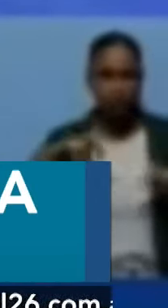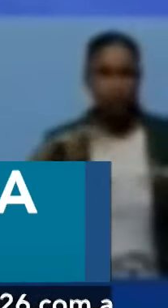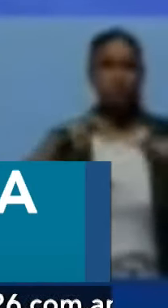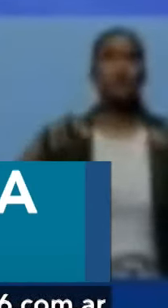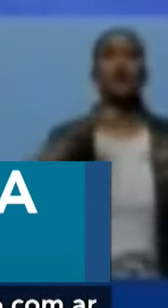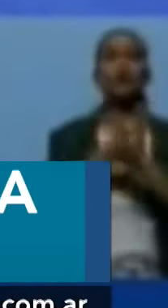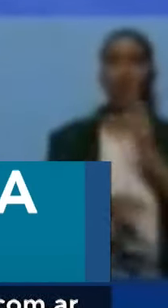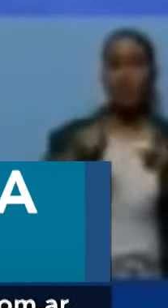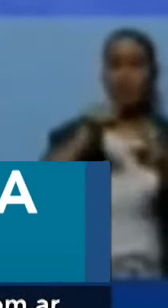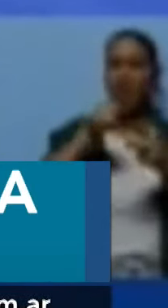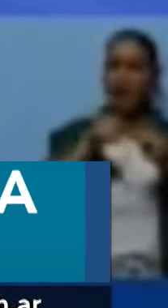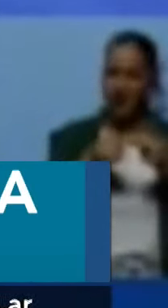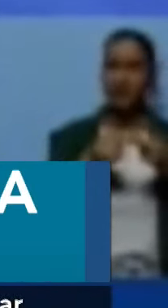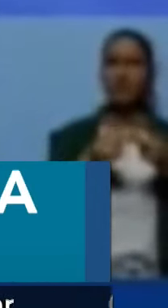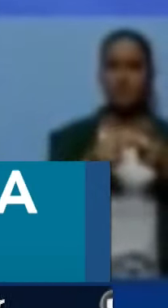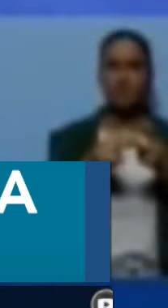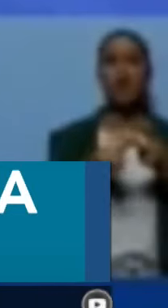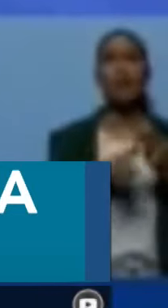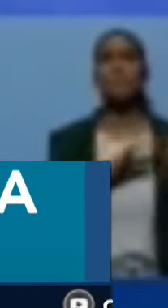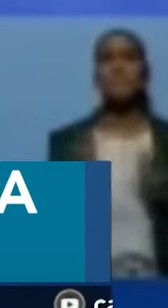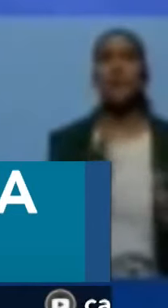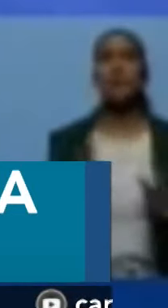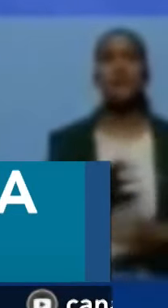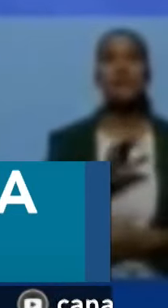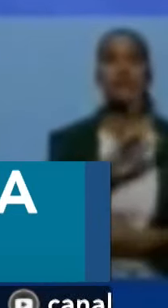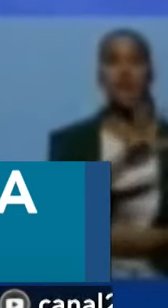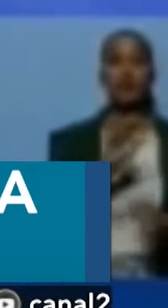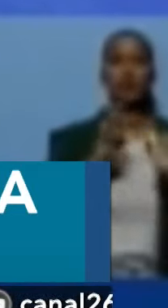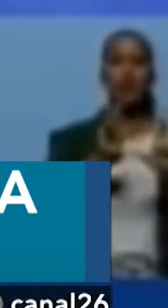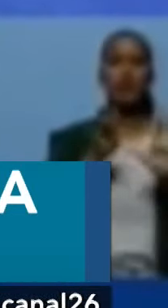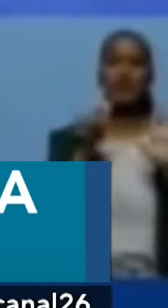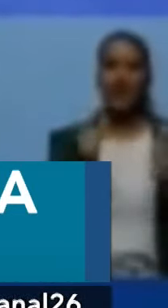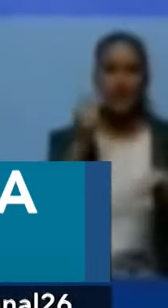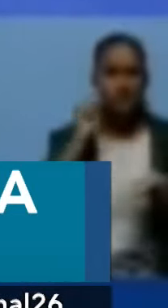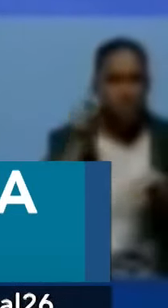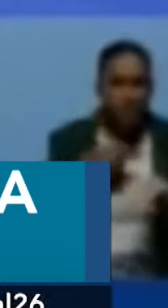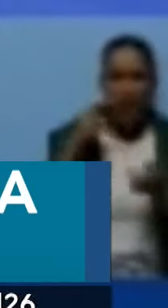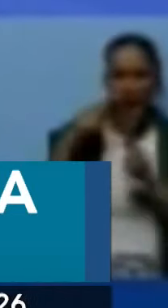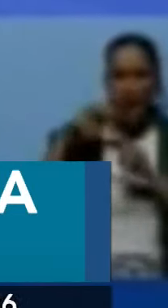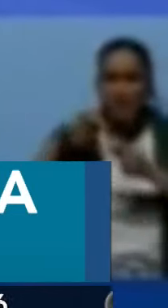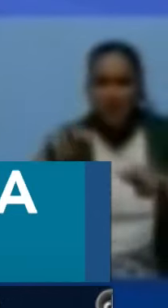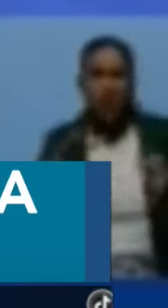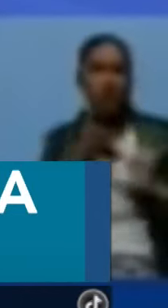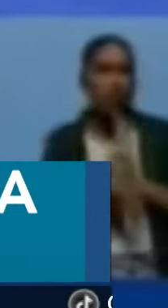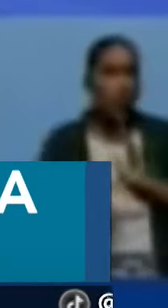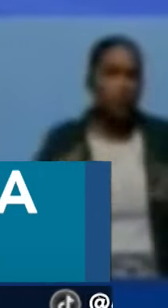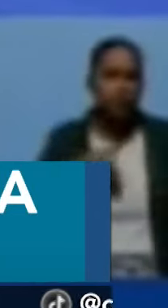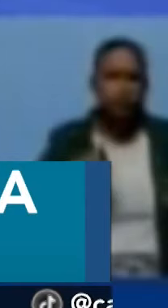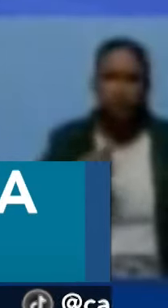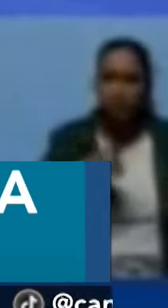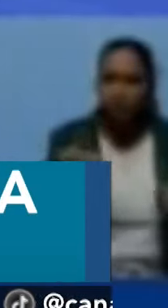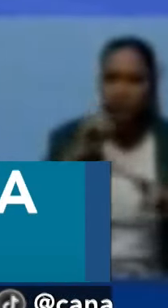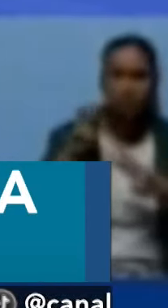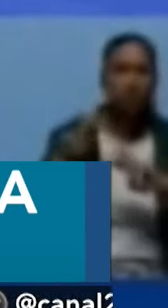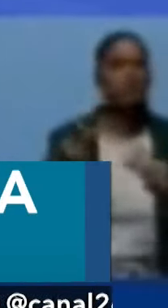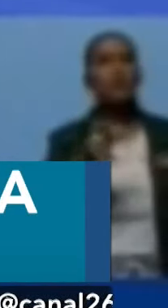judicialmente esto lo dijo lo afirmó hoy el fiscal general venezolano tarek William sab